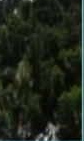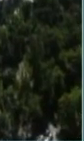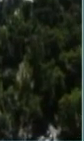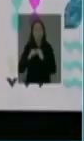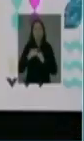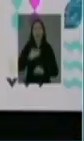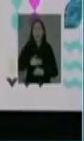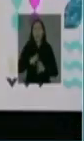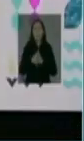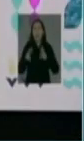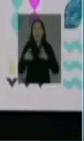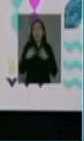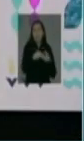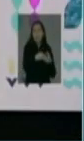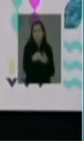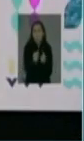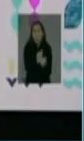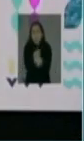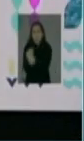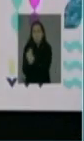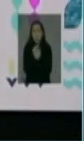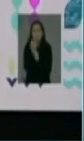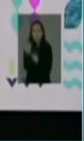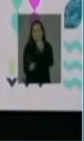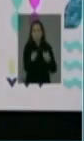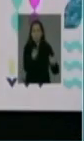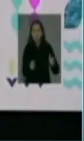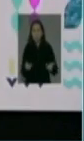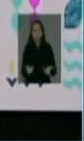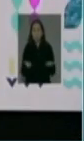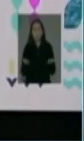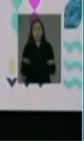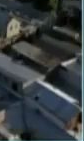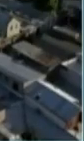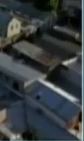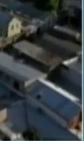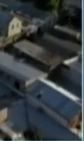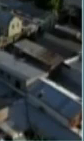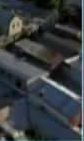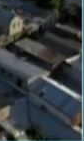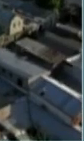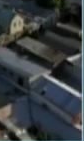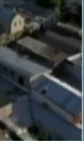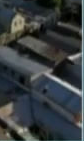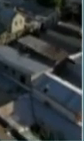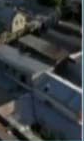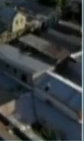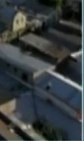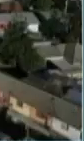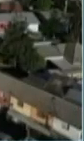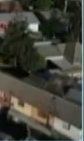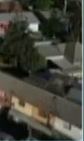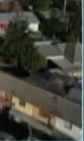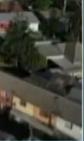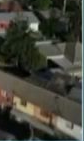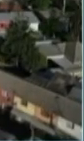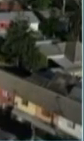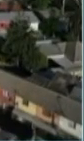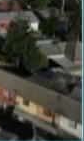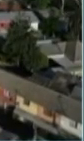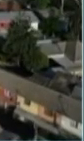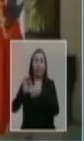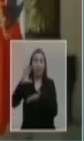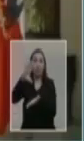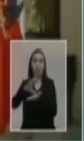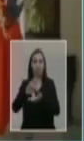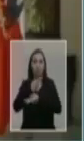nuestro país en medio de estas, en los dos últimos años de pandemia. Pero, ¿en qué contexto se da en Chile? ¿Qué es lo que está pasando